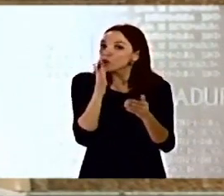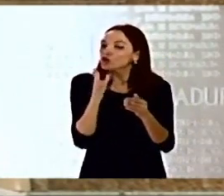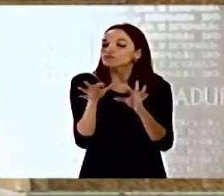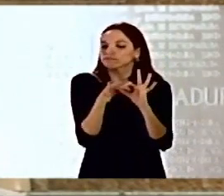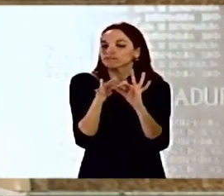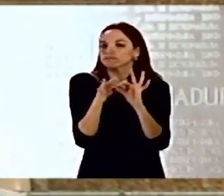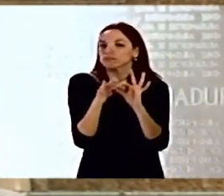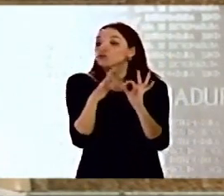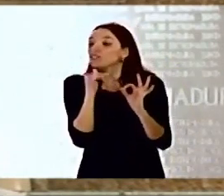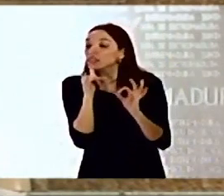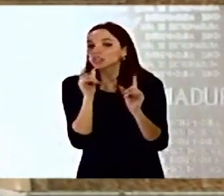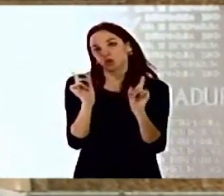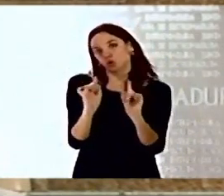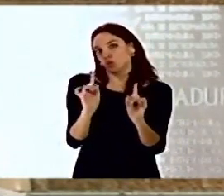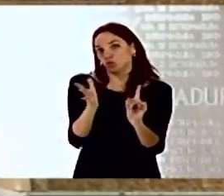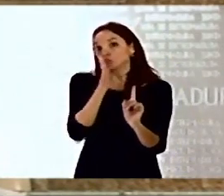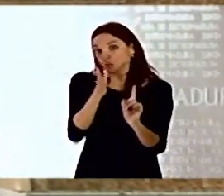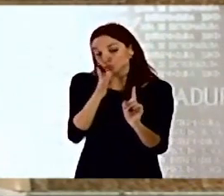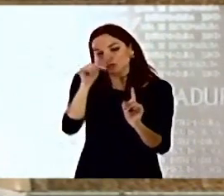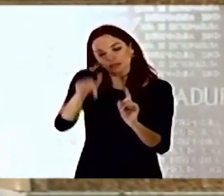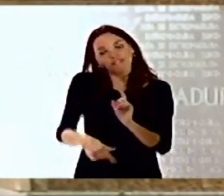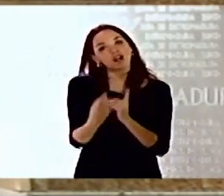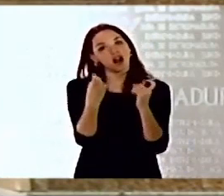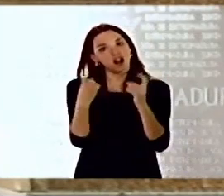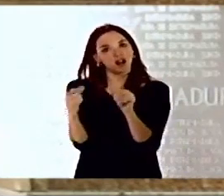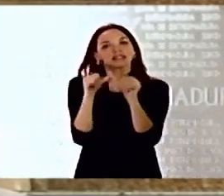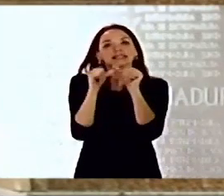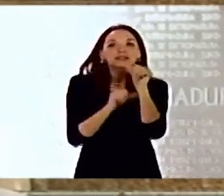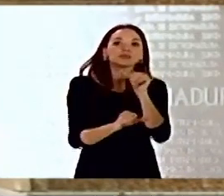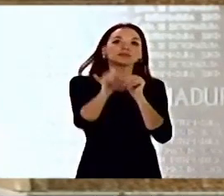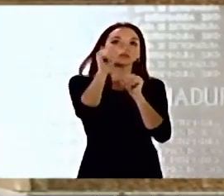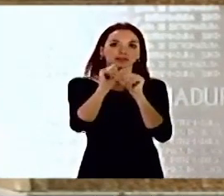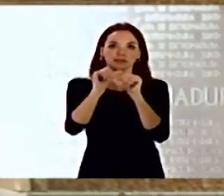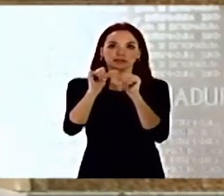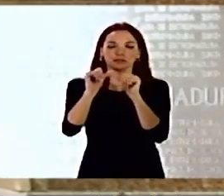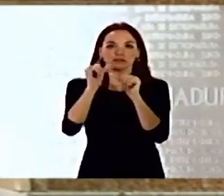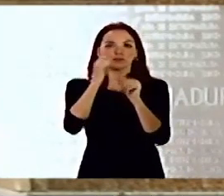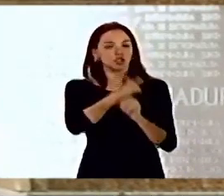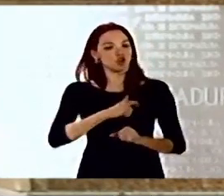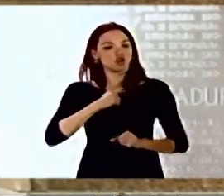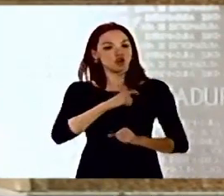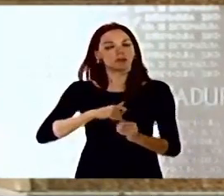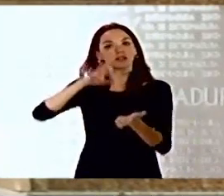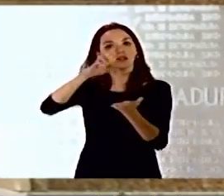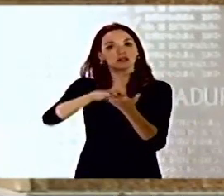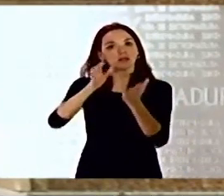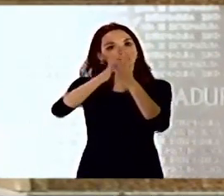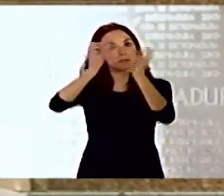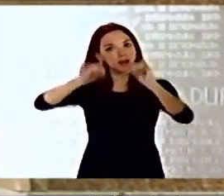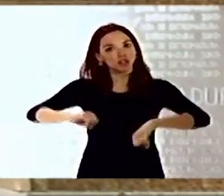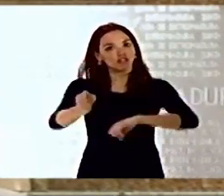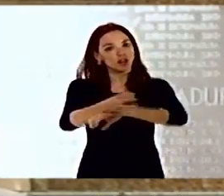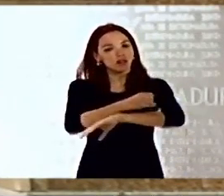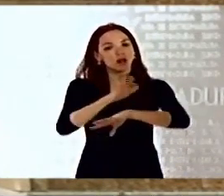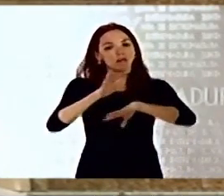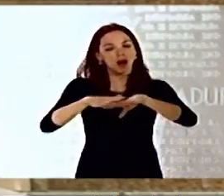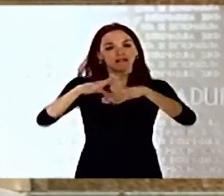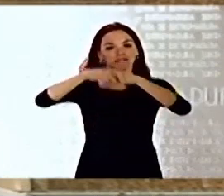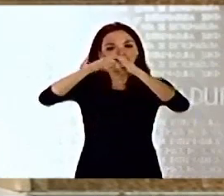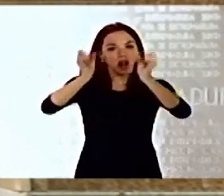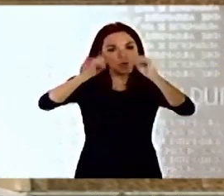¿Suficiente? No. De ahí la necesidad de que este órgano de toma de decisiones, de búsqueda de acuerdo y sobre todo de un